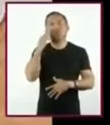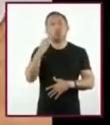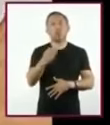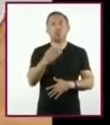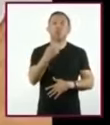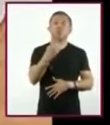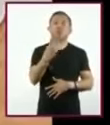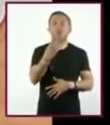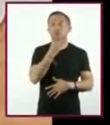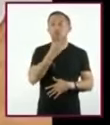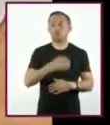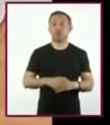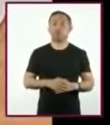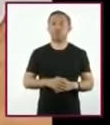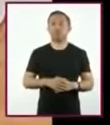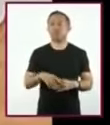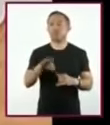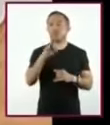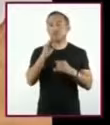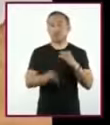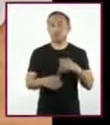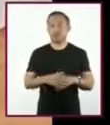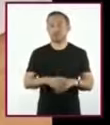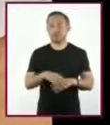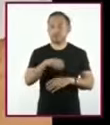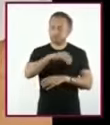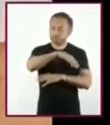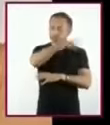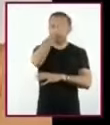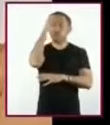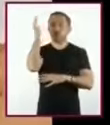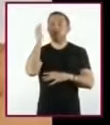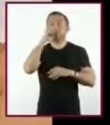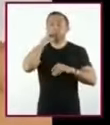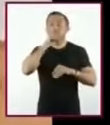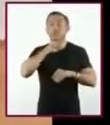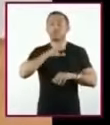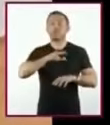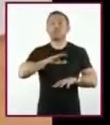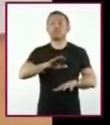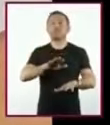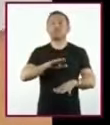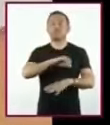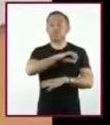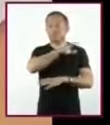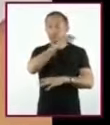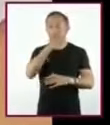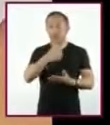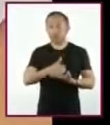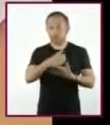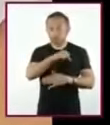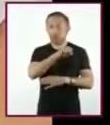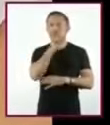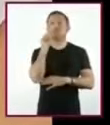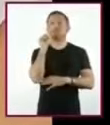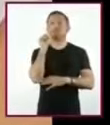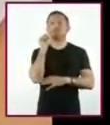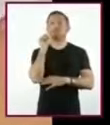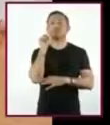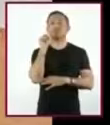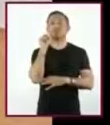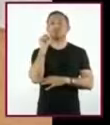1 a 3 minutos. Para finalizar, inhalas lanzando el brazo hacia atrás, te ayuda a impulsarte, y